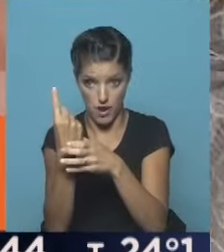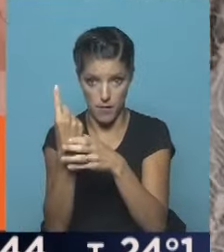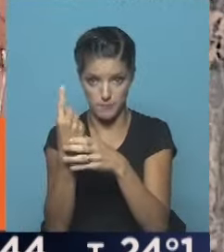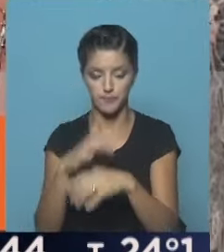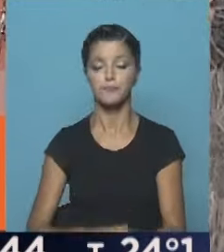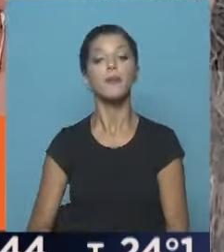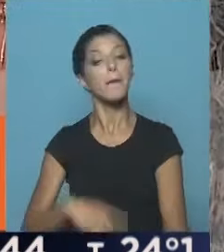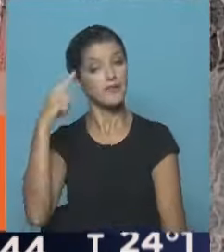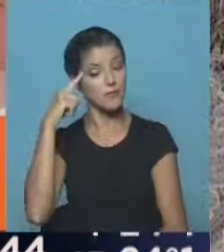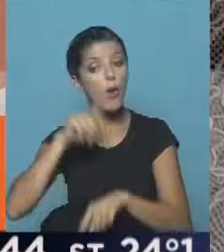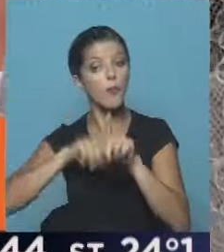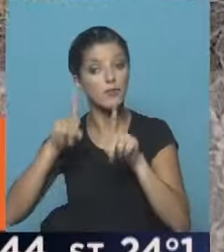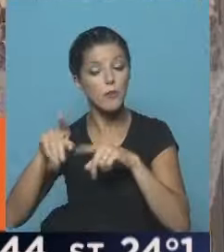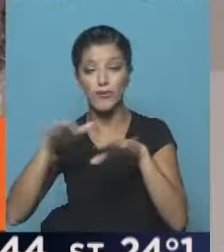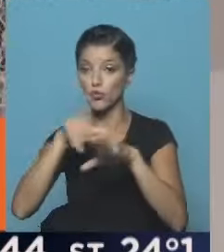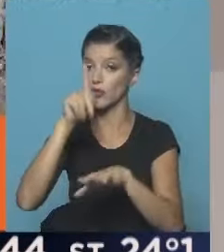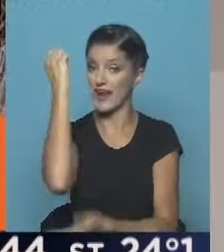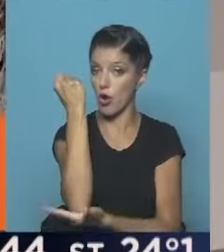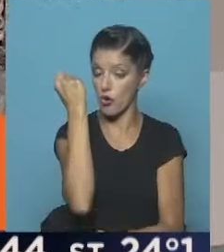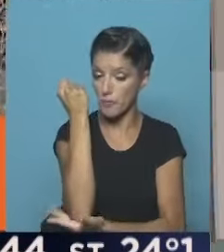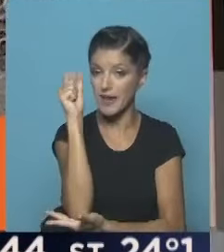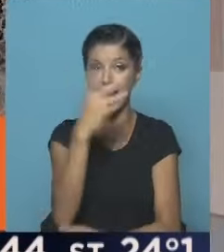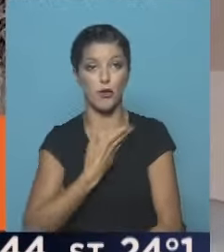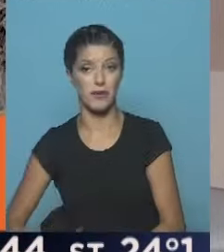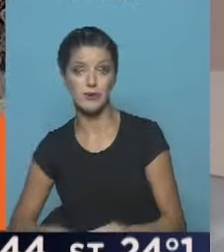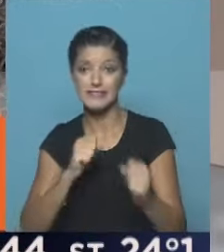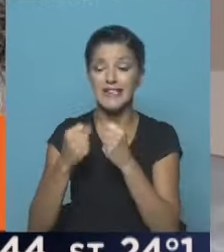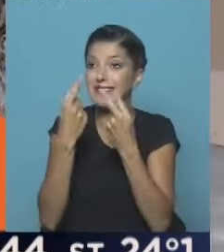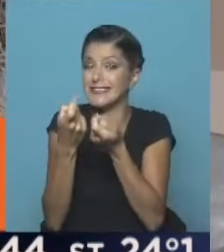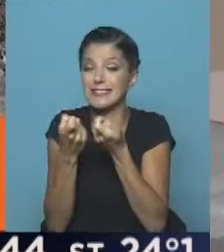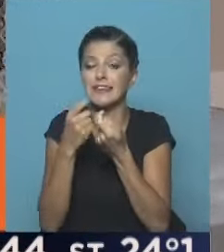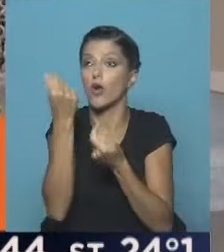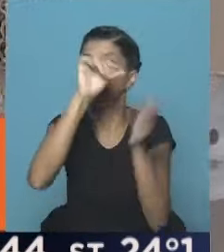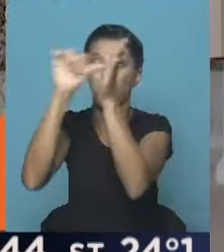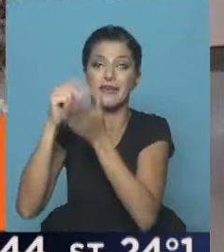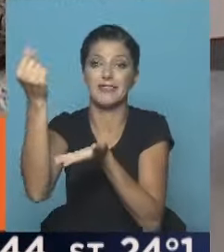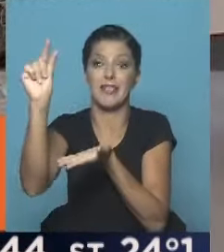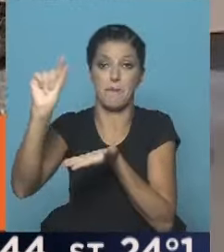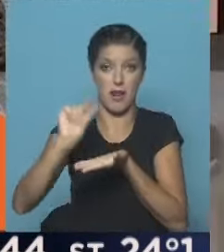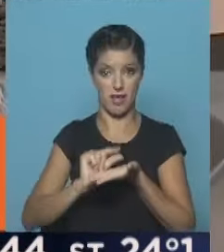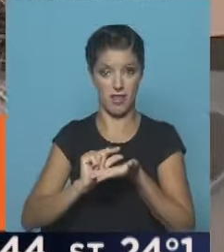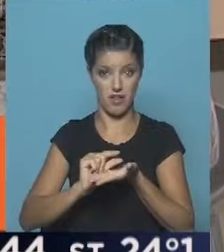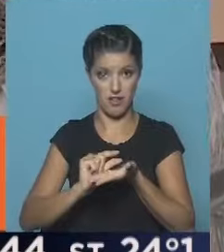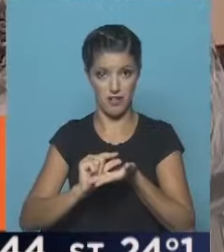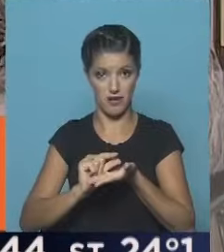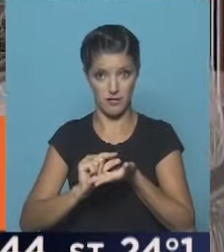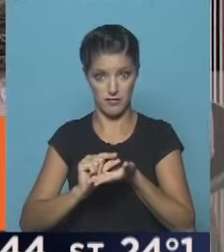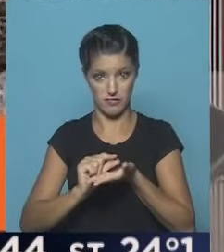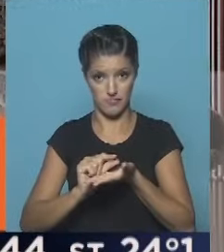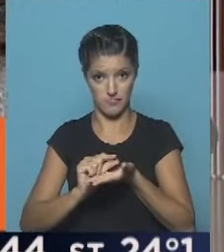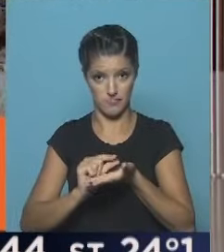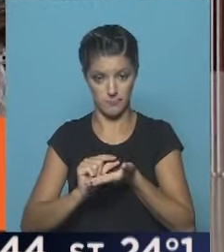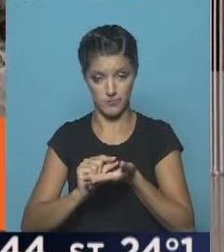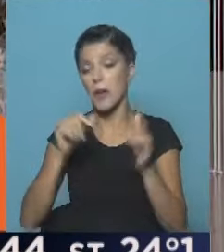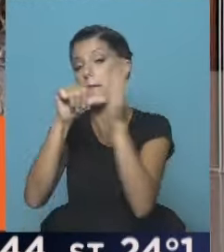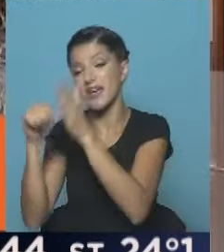donde el gobierno está desesperado por la afluencia de inversiones por parte de los distintos socios estratégicos que tiene en este momento. Y los